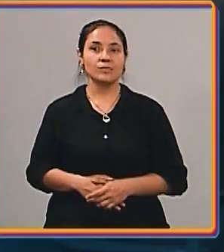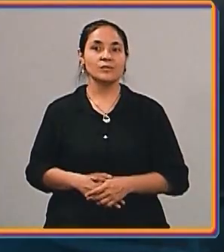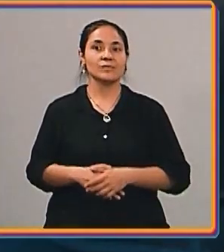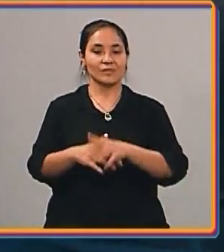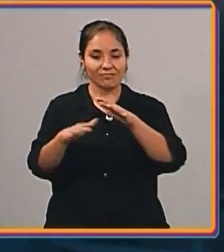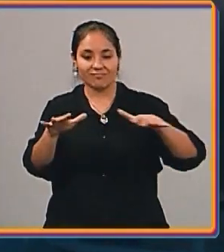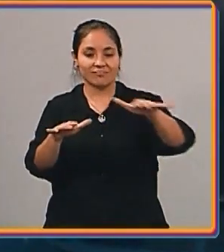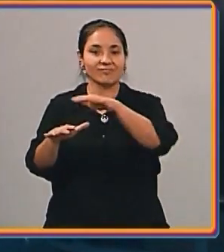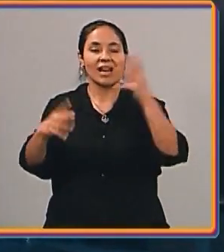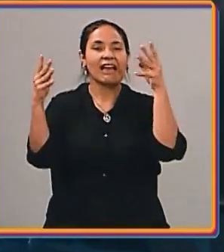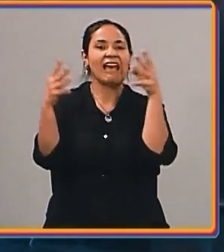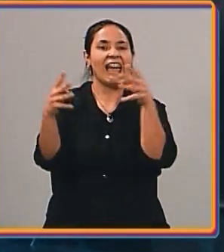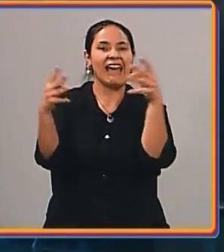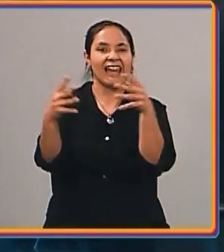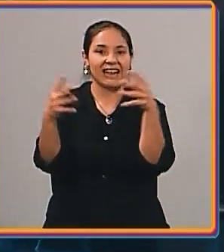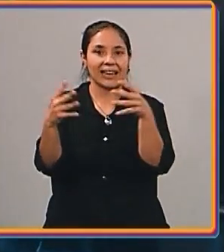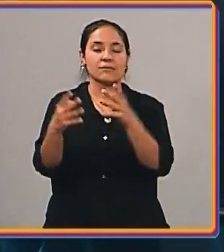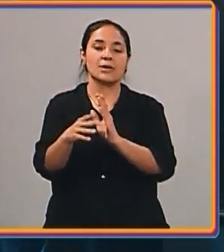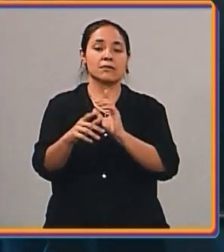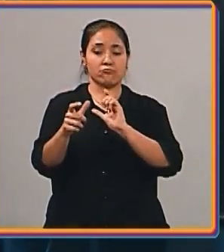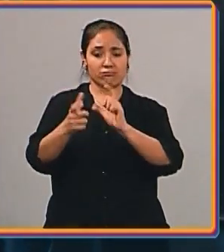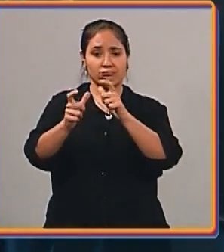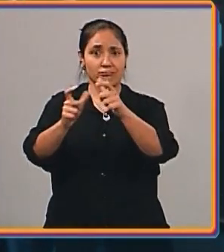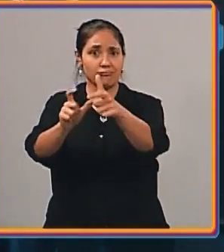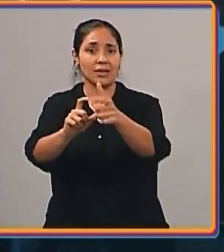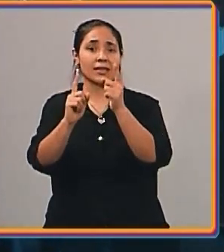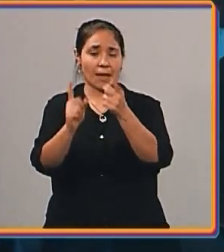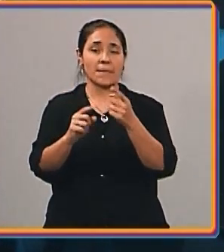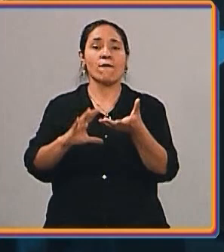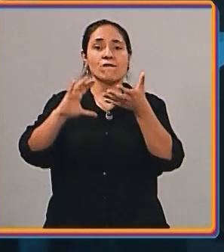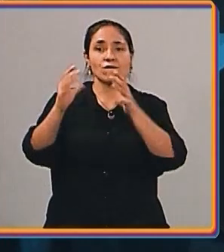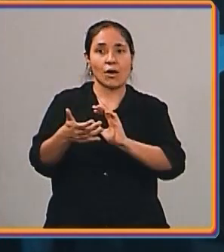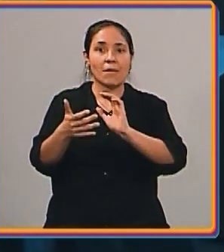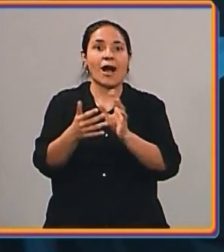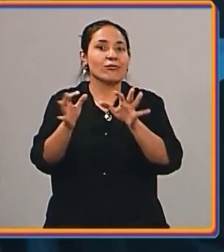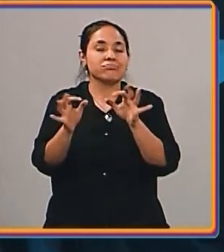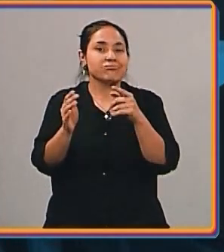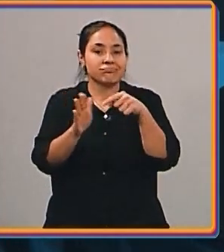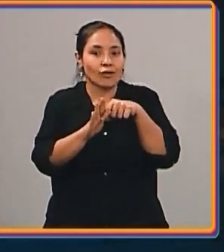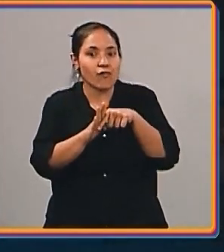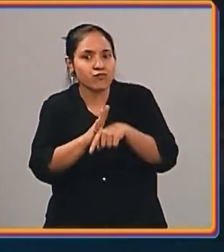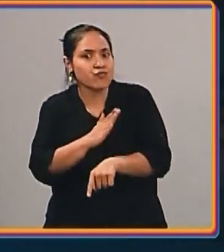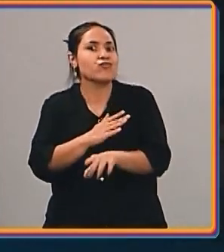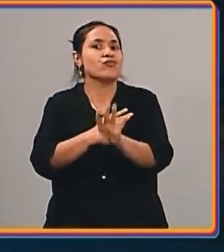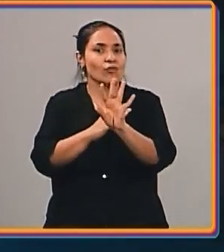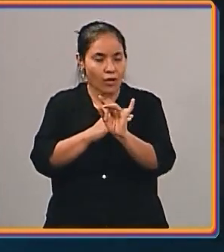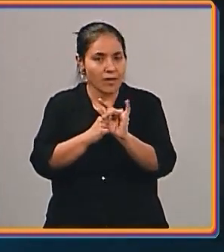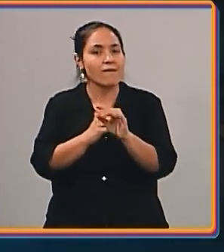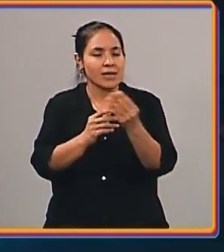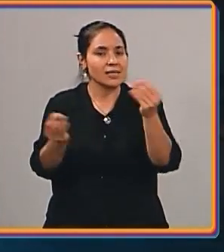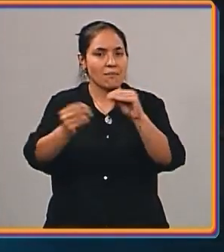Los escenarios bélicos en los juegos de mesa se siguieron desarrollando, pero implementaron mecánicas mucho más complejas.